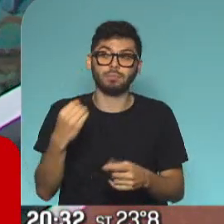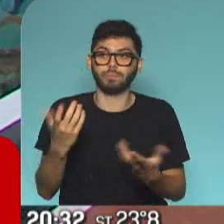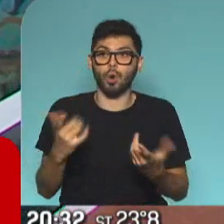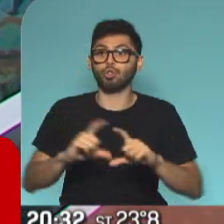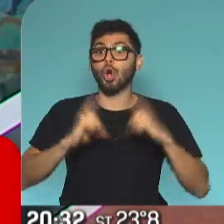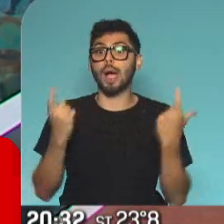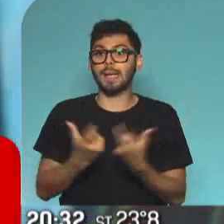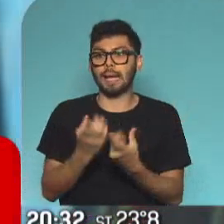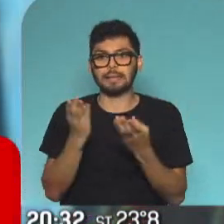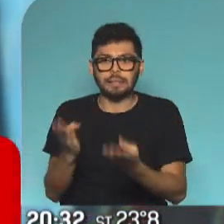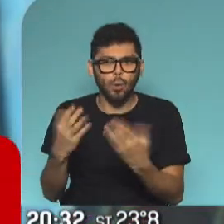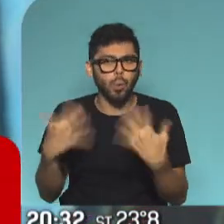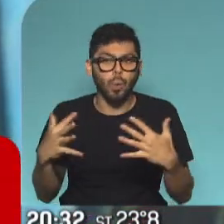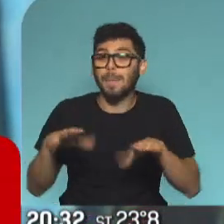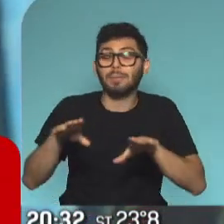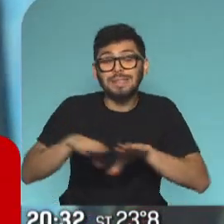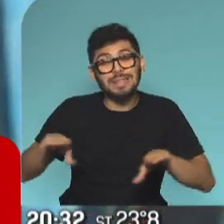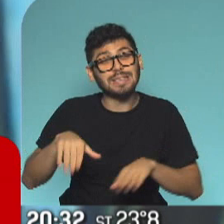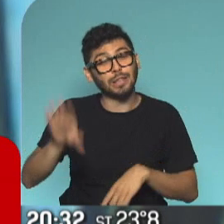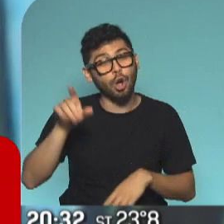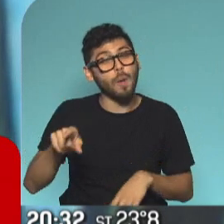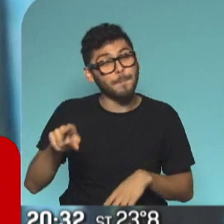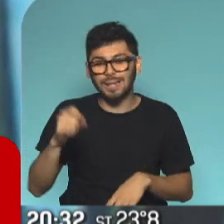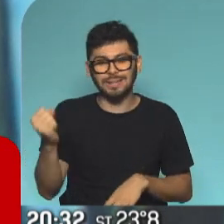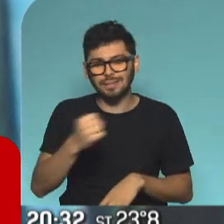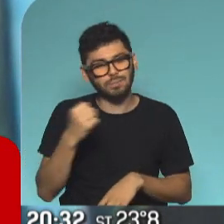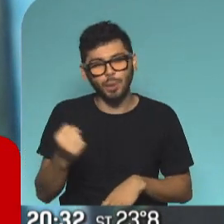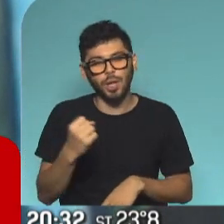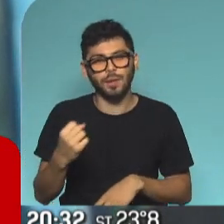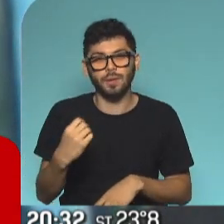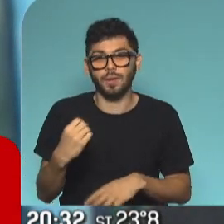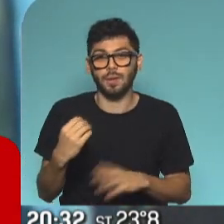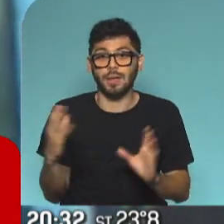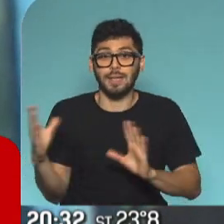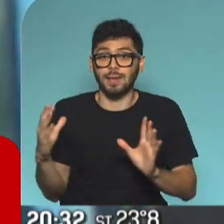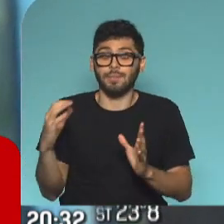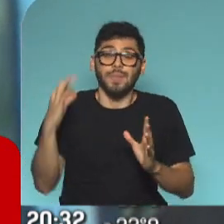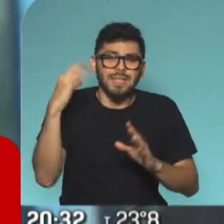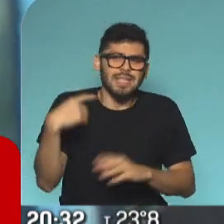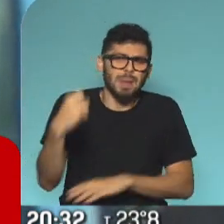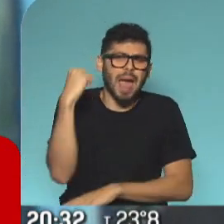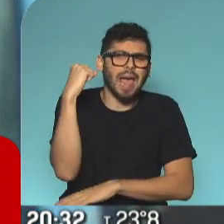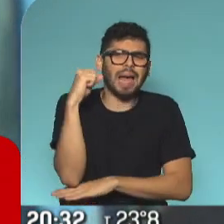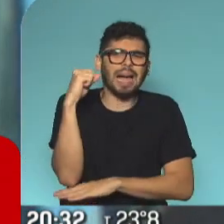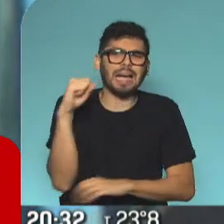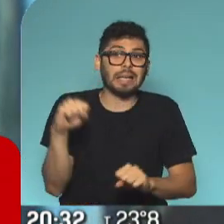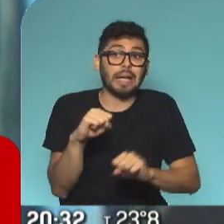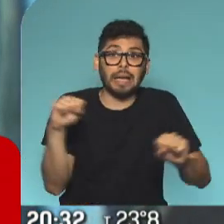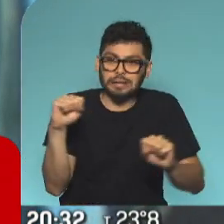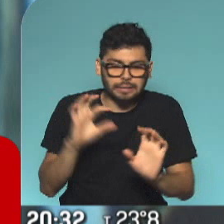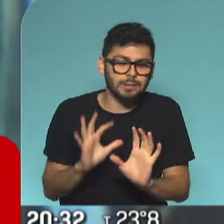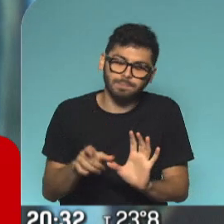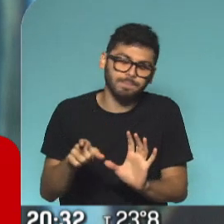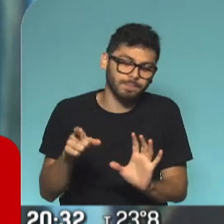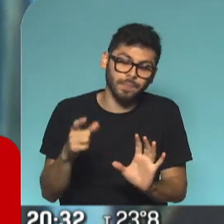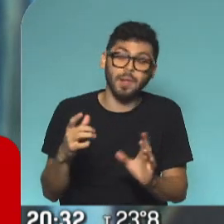social, particularmente para los chicos, más importantes, clave durante las crisis en general, protagonistas, ¿no? También los hemos visto, pero